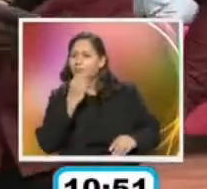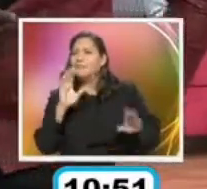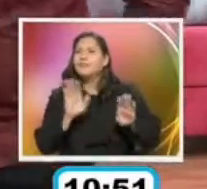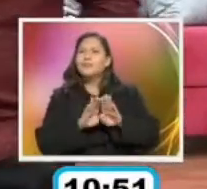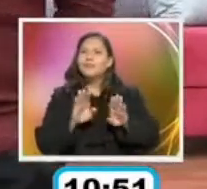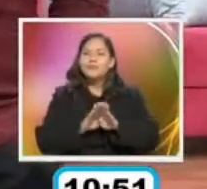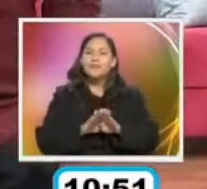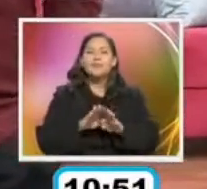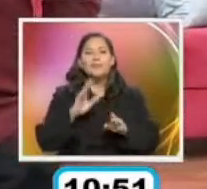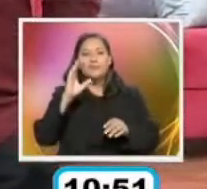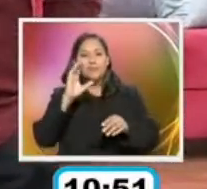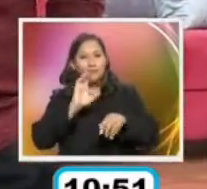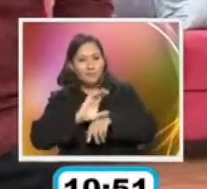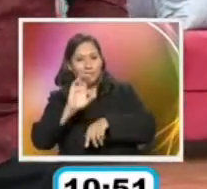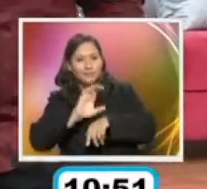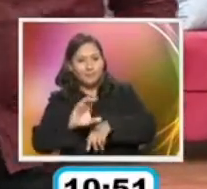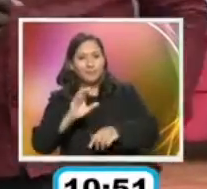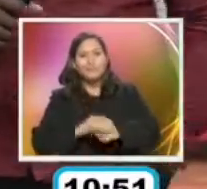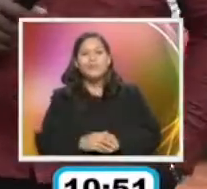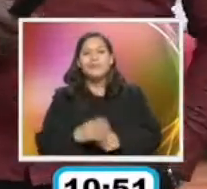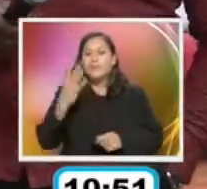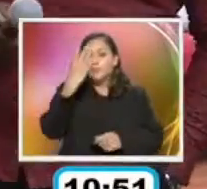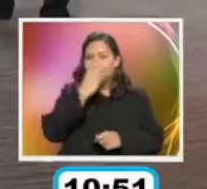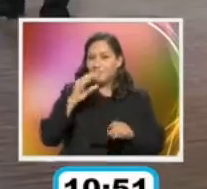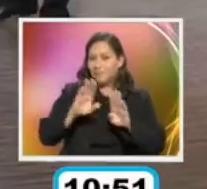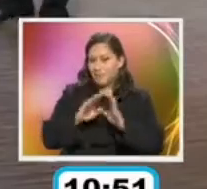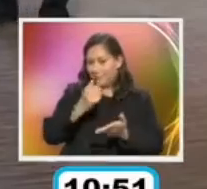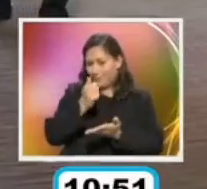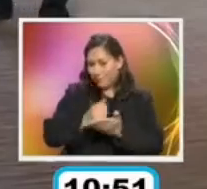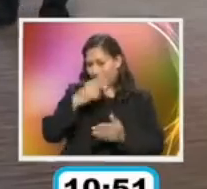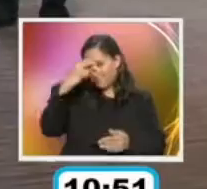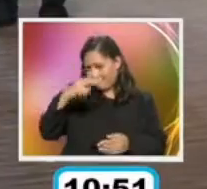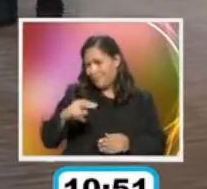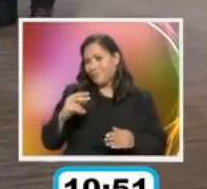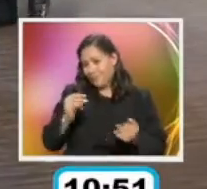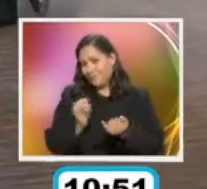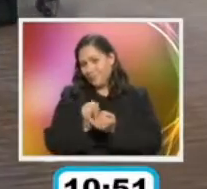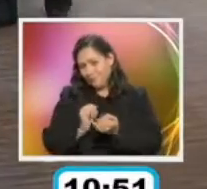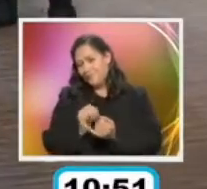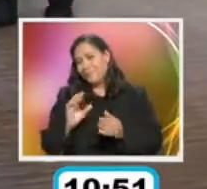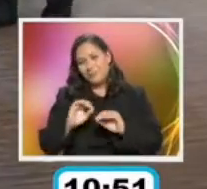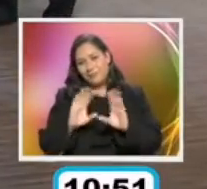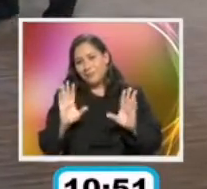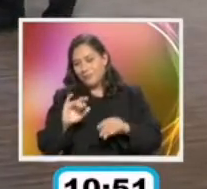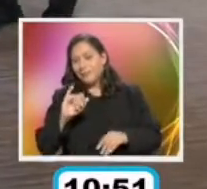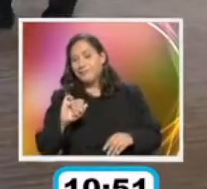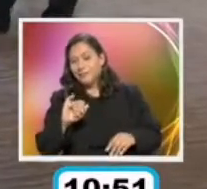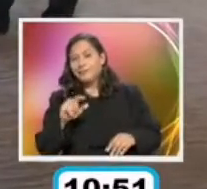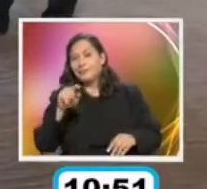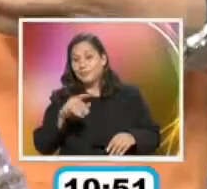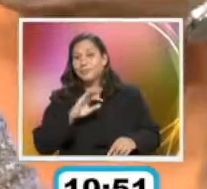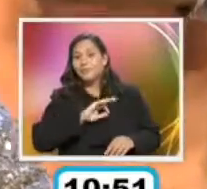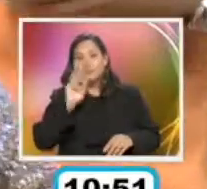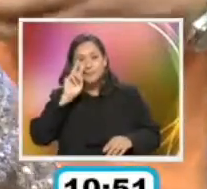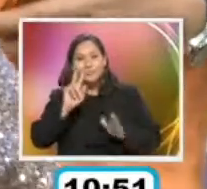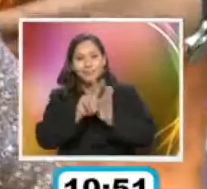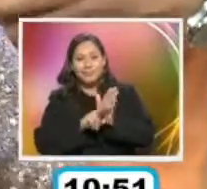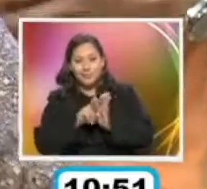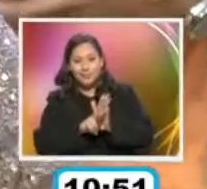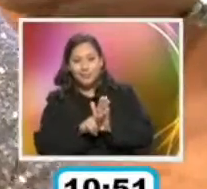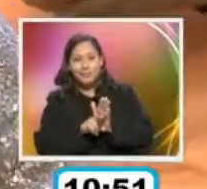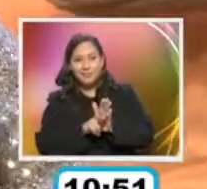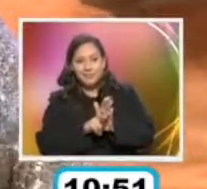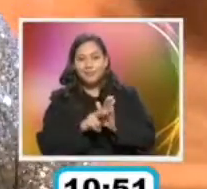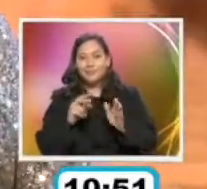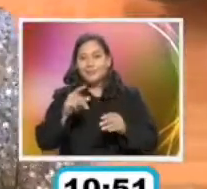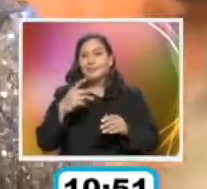como Colombia. Como Bella México. como la Como Ciudad de México mexicanos. también, ¿no? Claro que sí. Ahí también pueden ver el videoclip, de verdad está